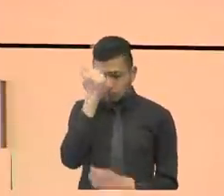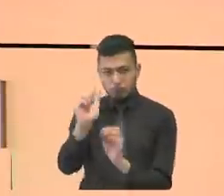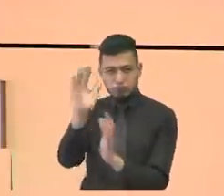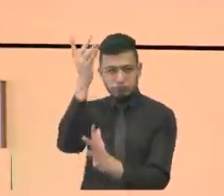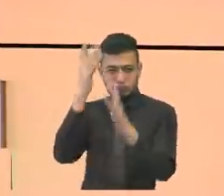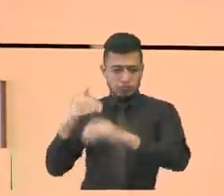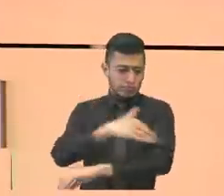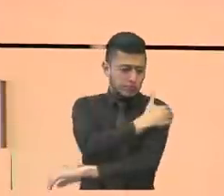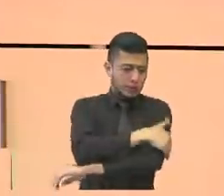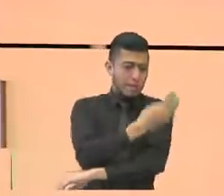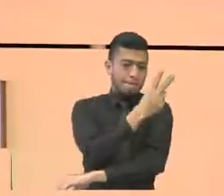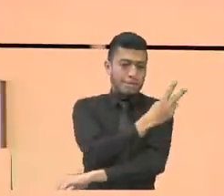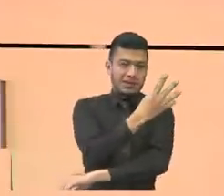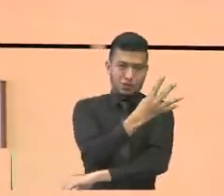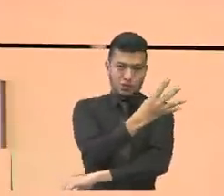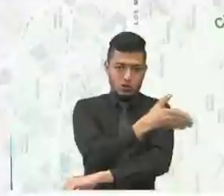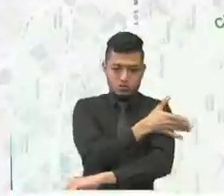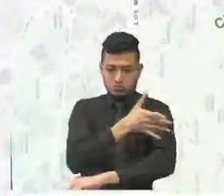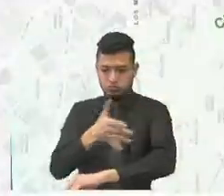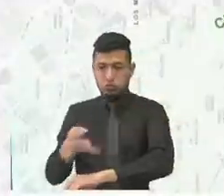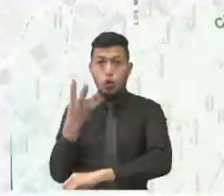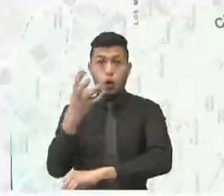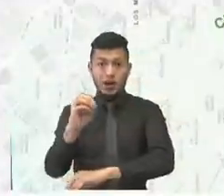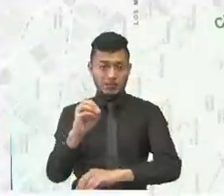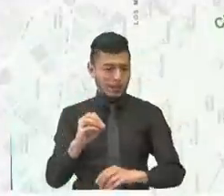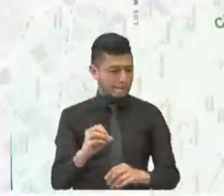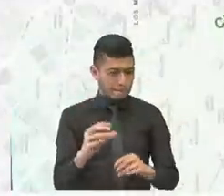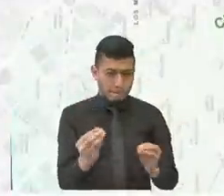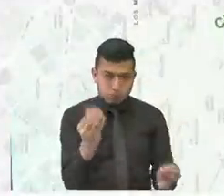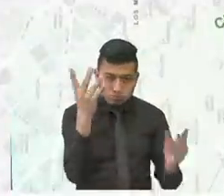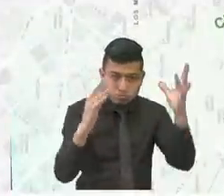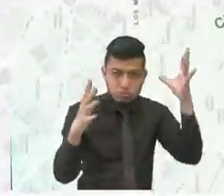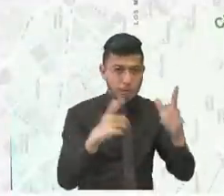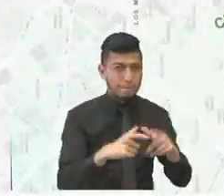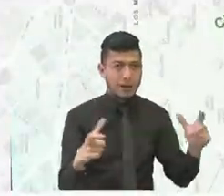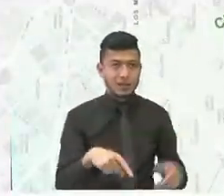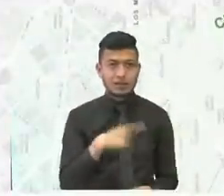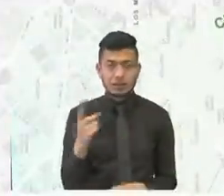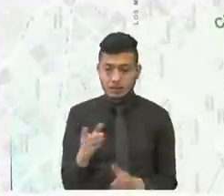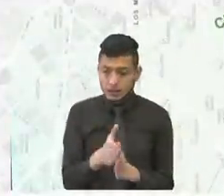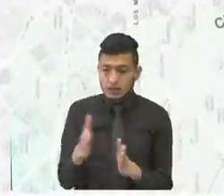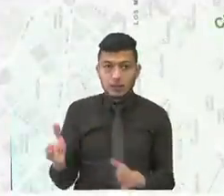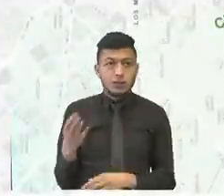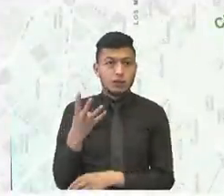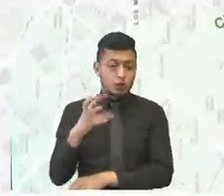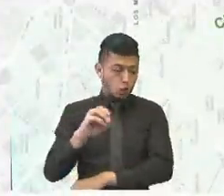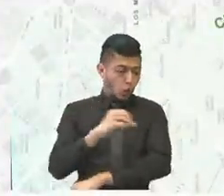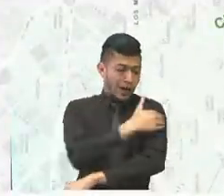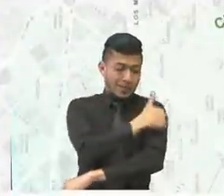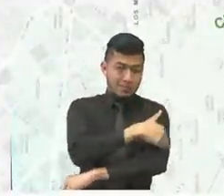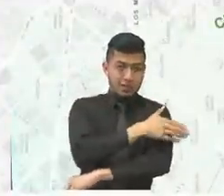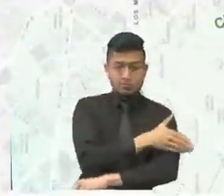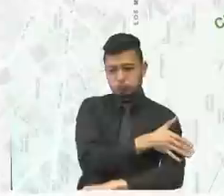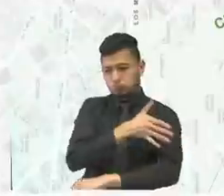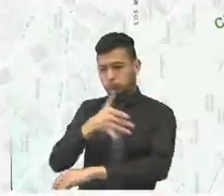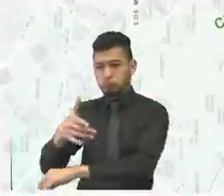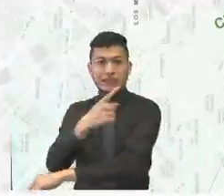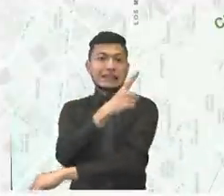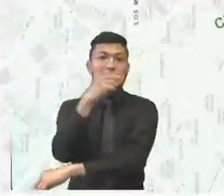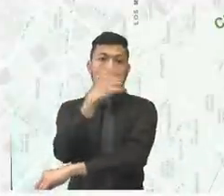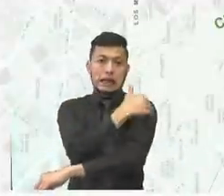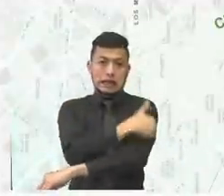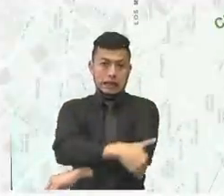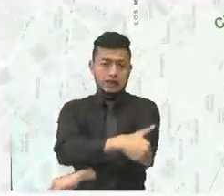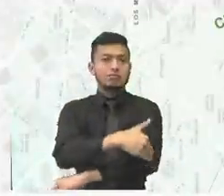la 40. Hay otra séptima entre la 40, aquí en la esquinita más adelante donde estamos, hasta la 100. Esa es otra